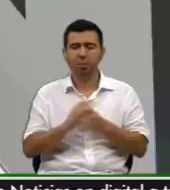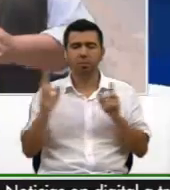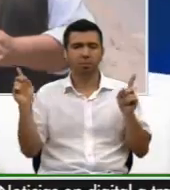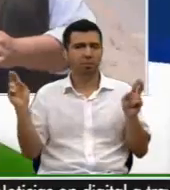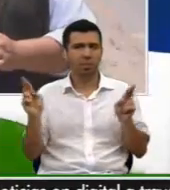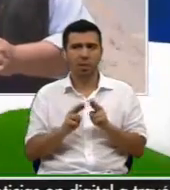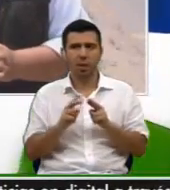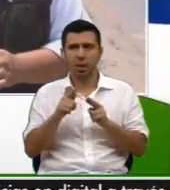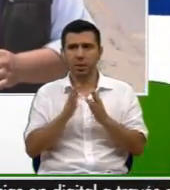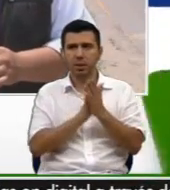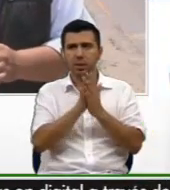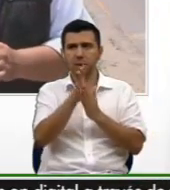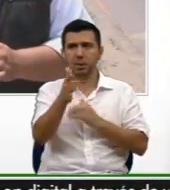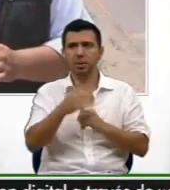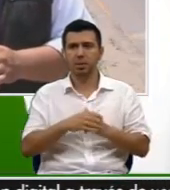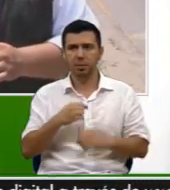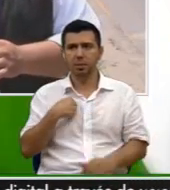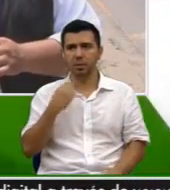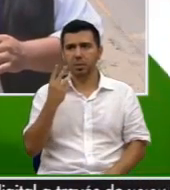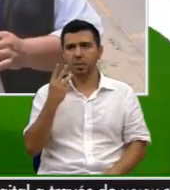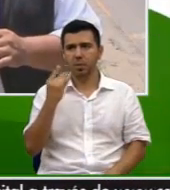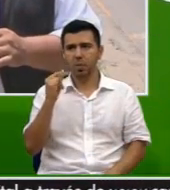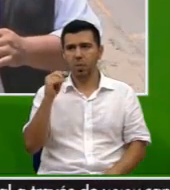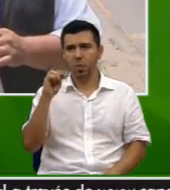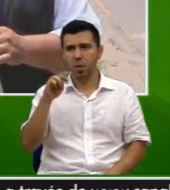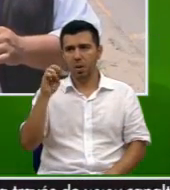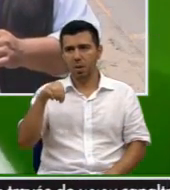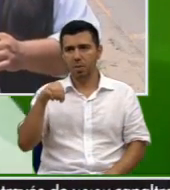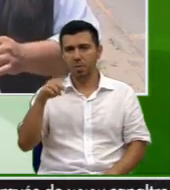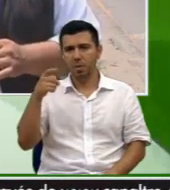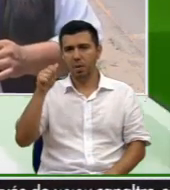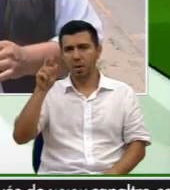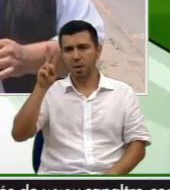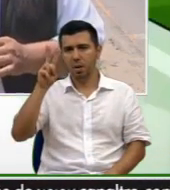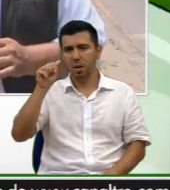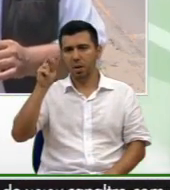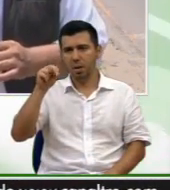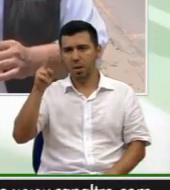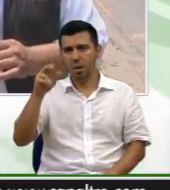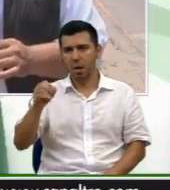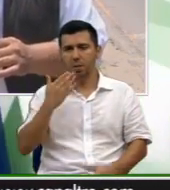Rosario con la cámara de Juan Carlos Valle. Yo soy William Gavanzo. Continúen ustedes con más Oriente Noticias. Muy buenas tardes.